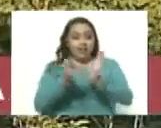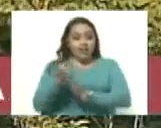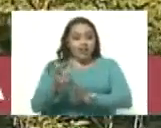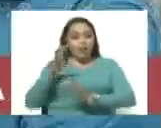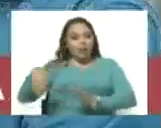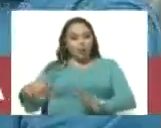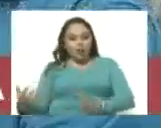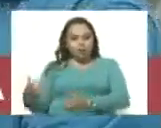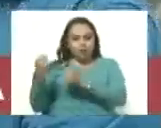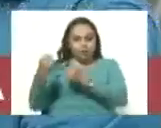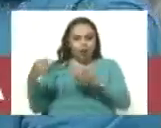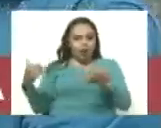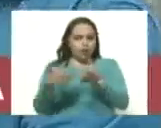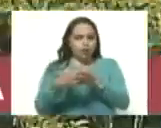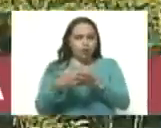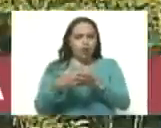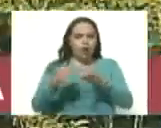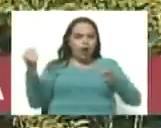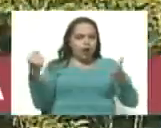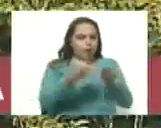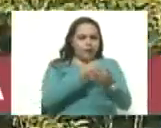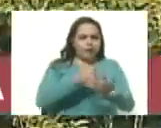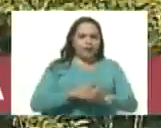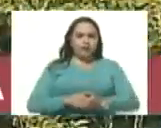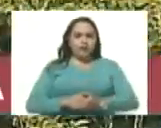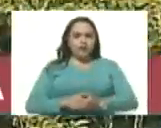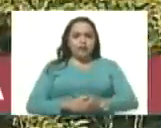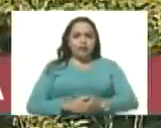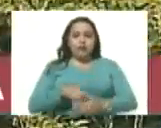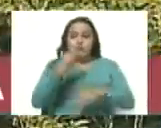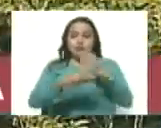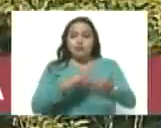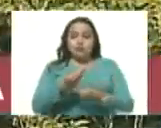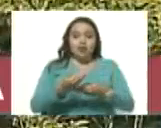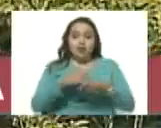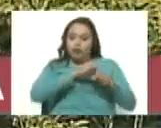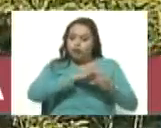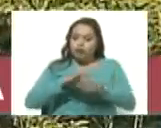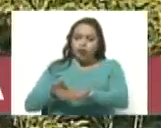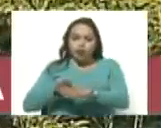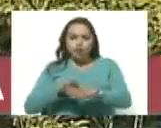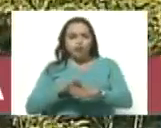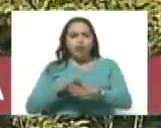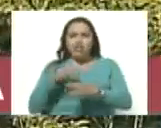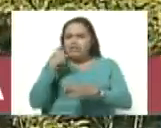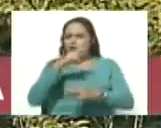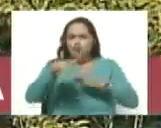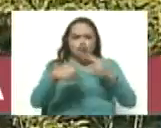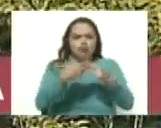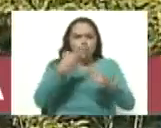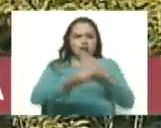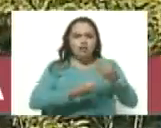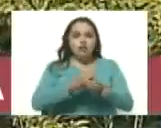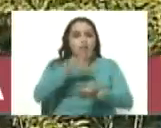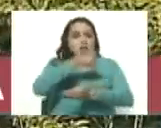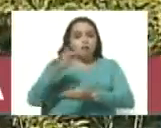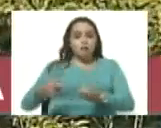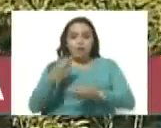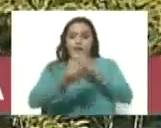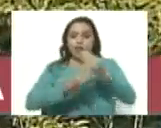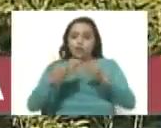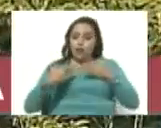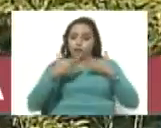el de ellos y entonces habría sido la negación la clausura la exclusión de todo el pueblo que ha venido protagonizando esto